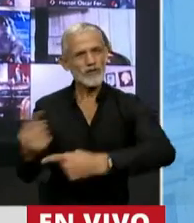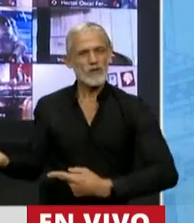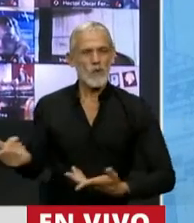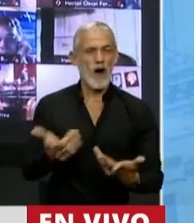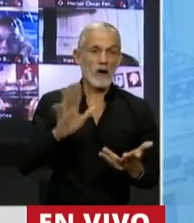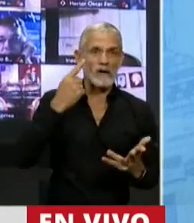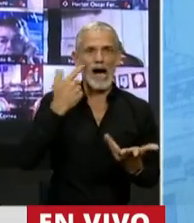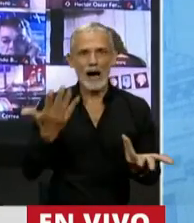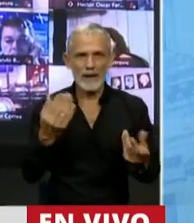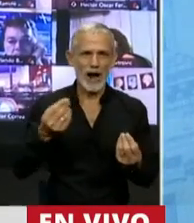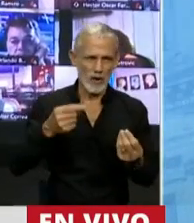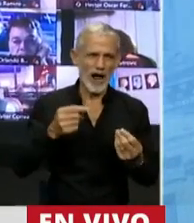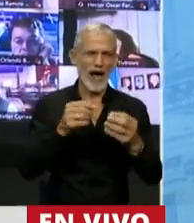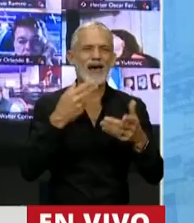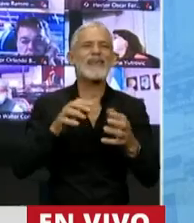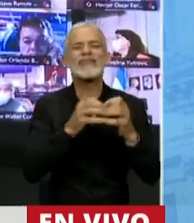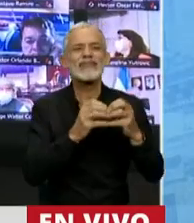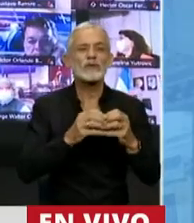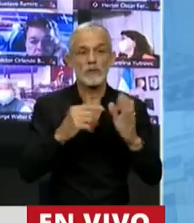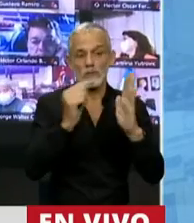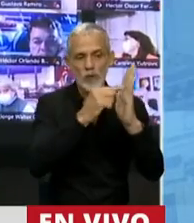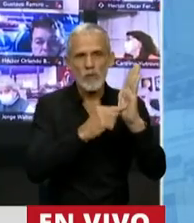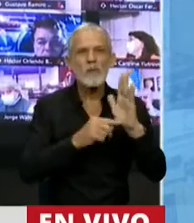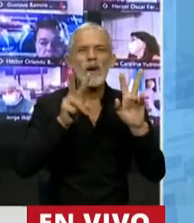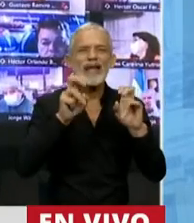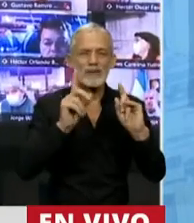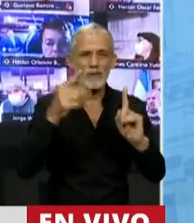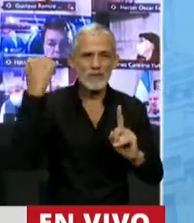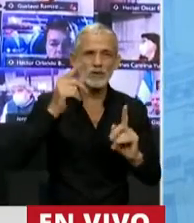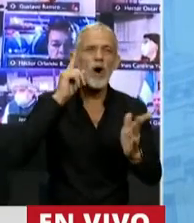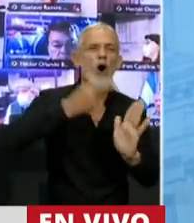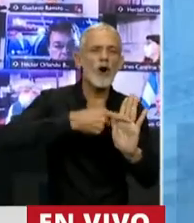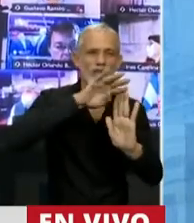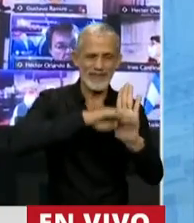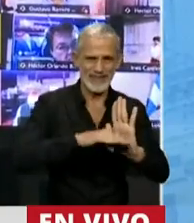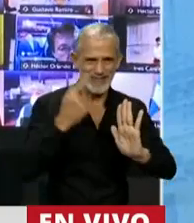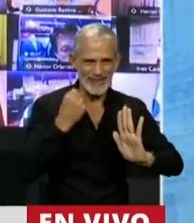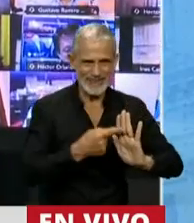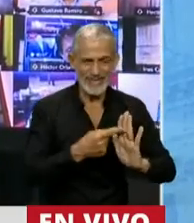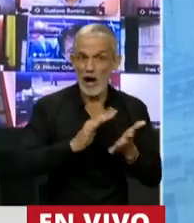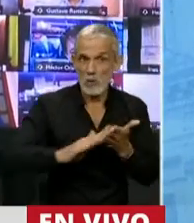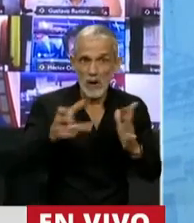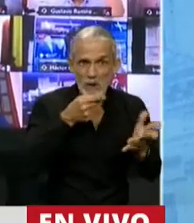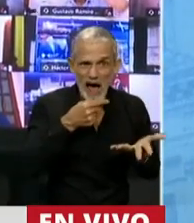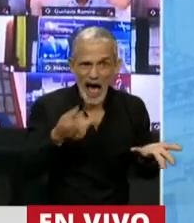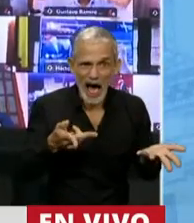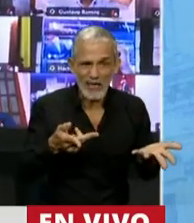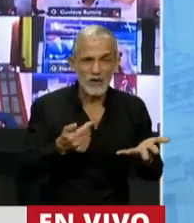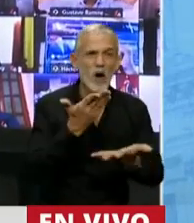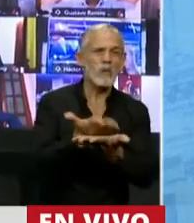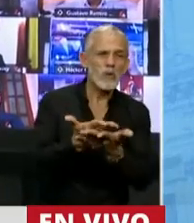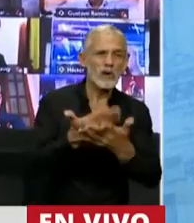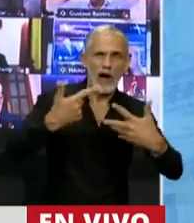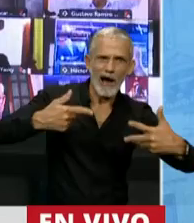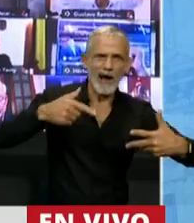o intentando tratar ahora si los puntos que estaban ya en el orden del día no estamos incluyendo nada nuevo no veo que nadie haya propuesto ninguna